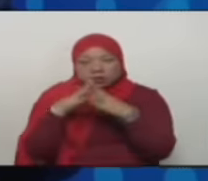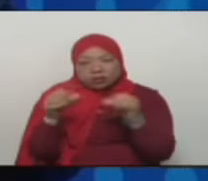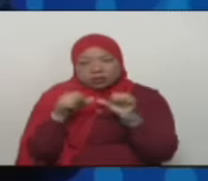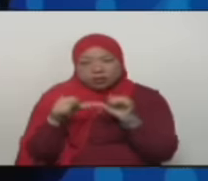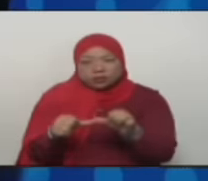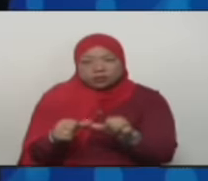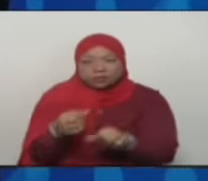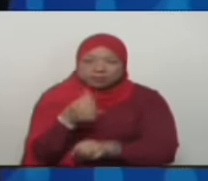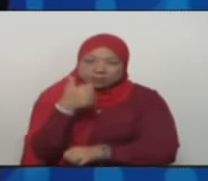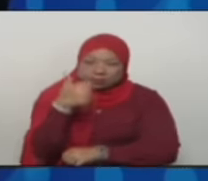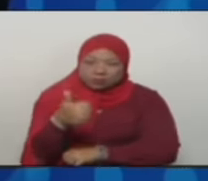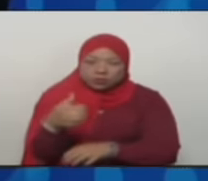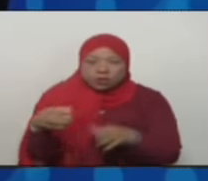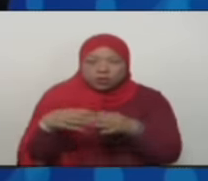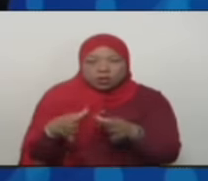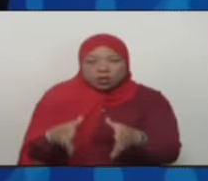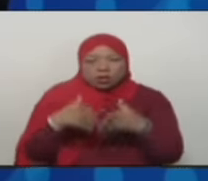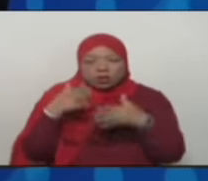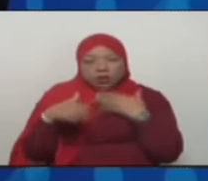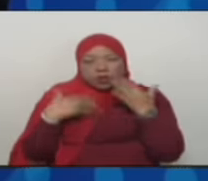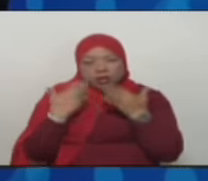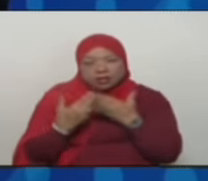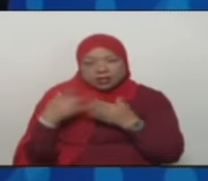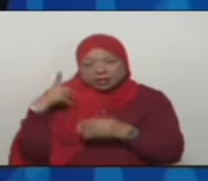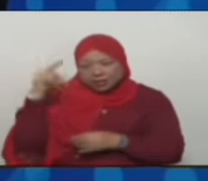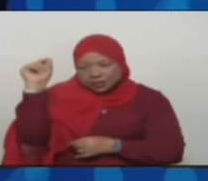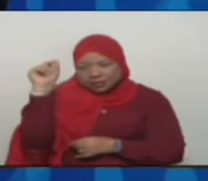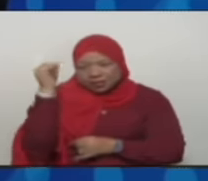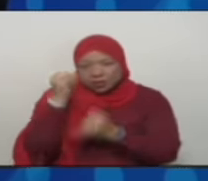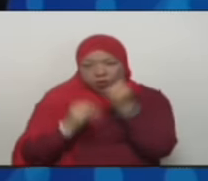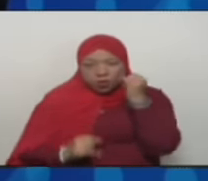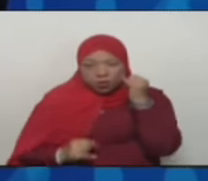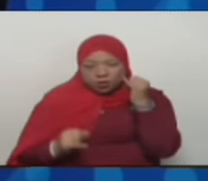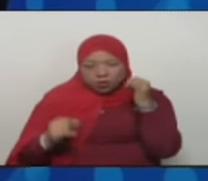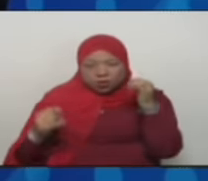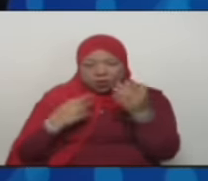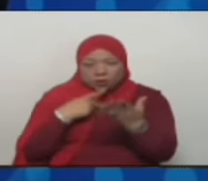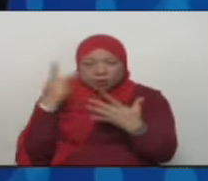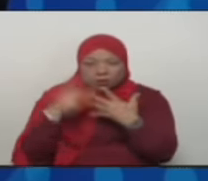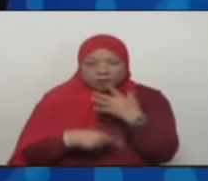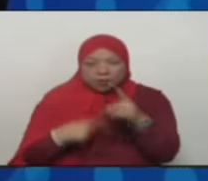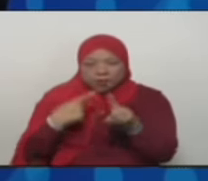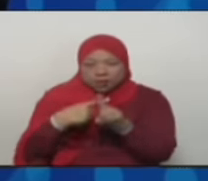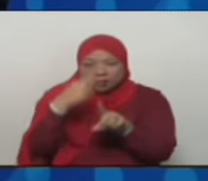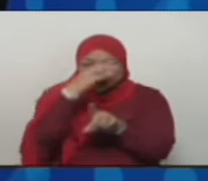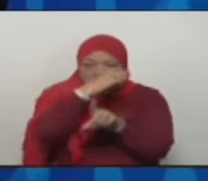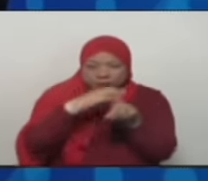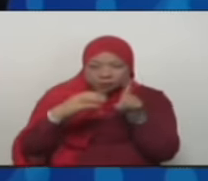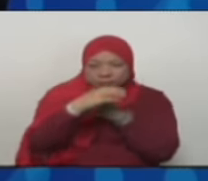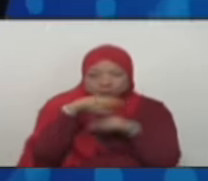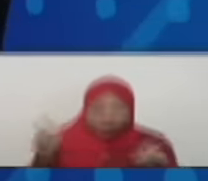seguiremos fino, que el equipo gana. Ahora nos vamos al último segmento del programa con Maduro. Más música, adelante.